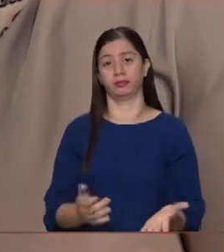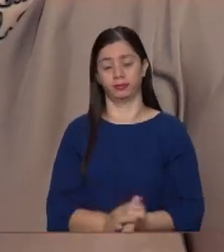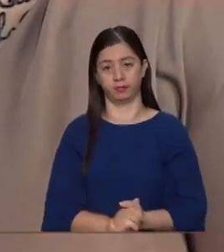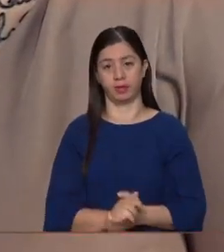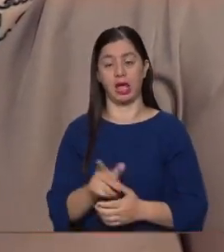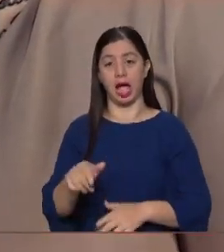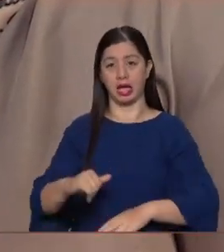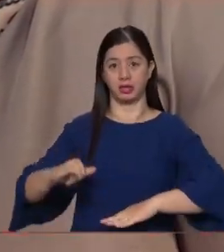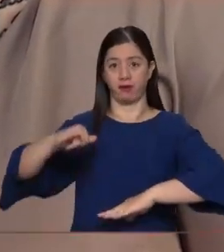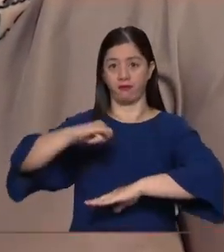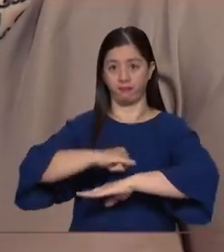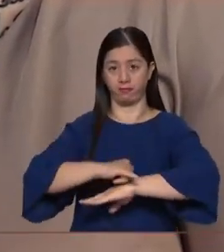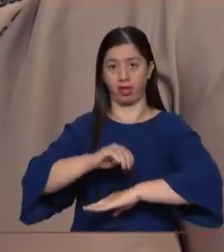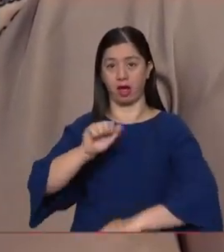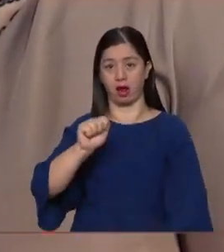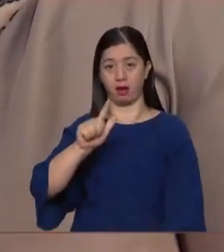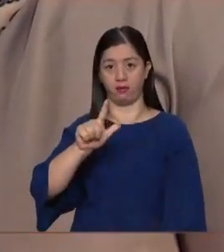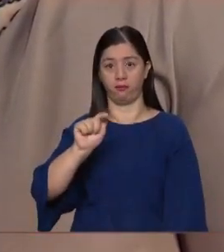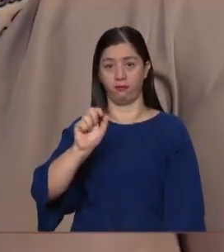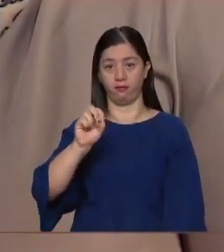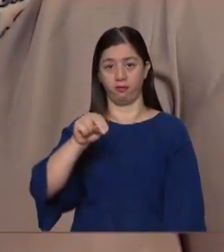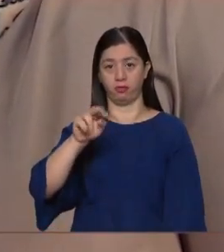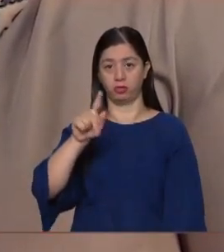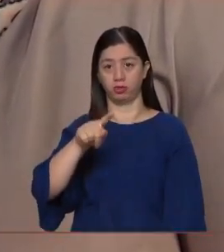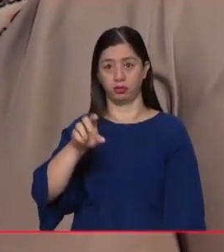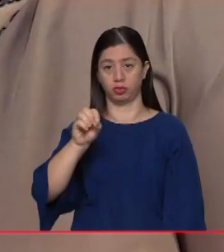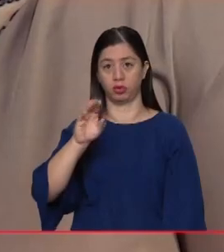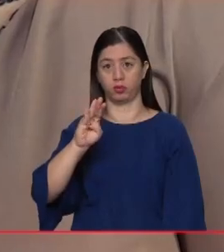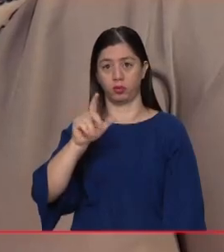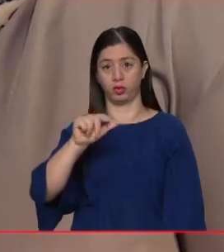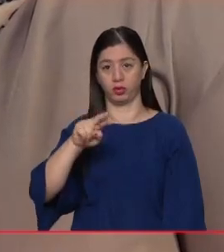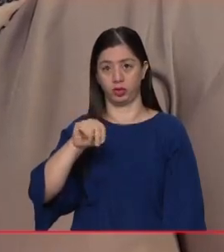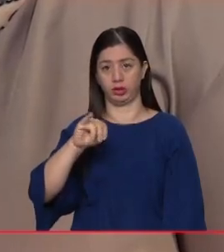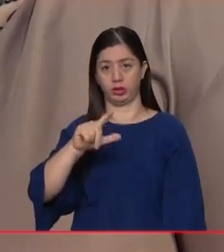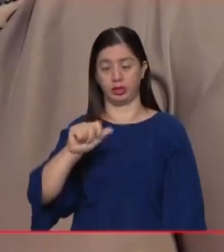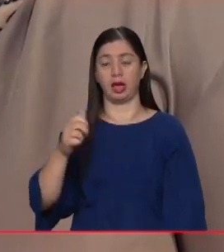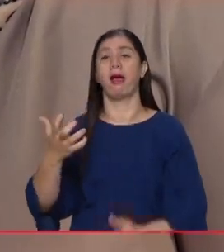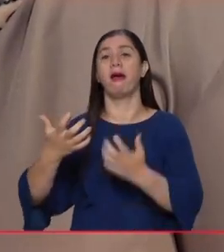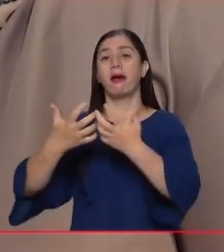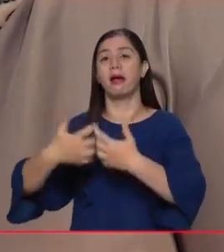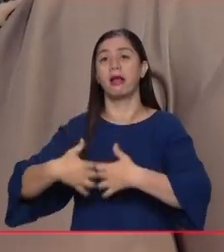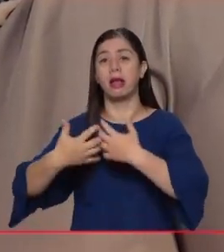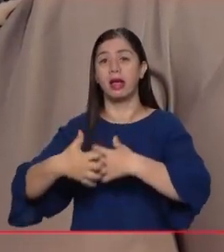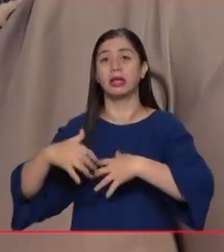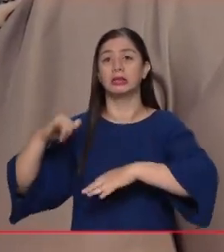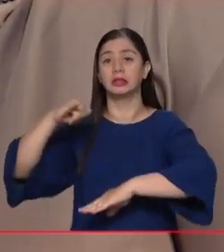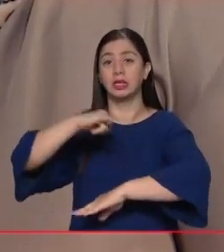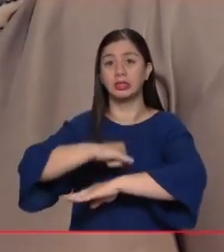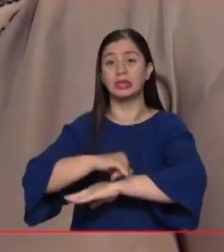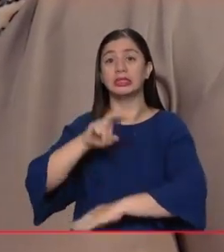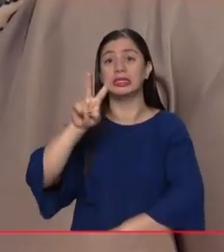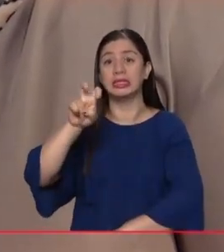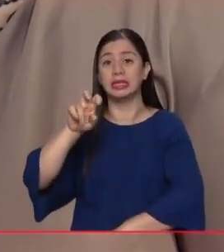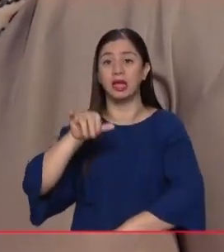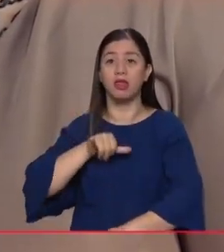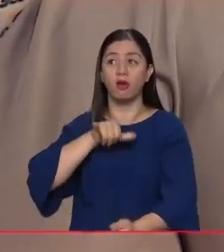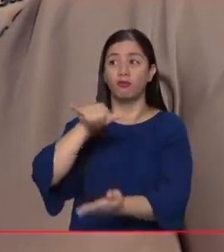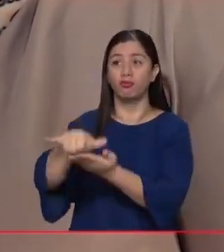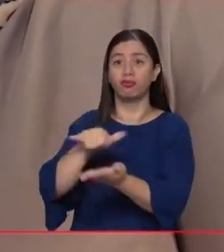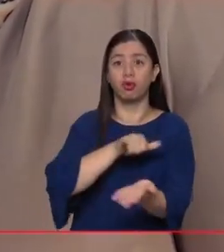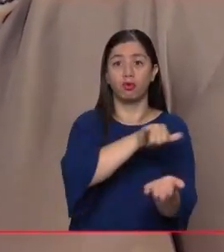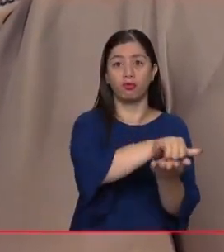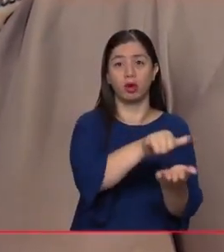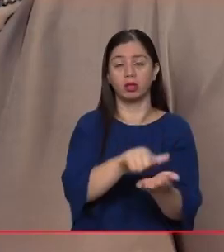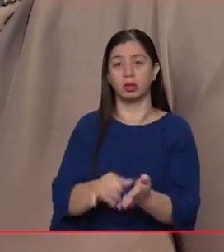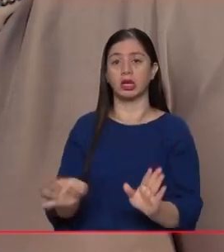pues en el aeropuerto Alfonso Bonilla Aragón, la aerolínea Ultra Air tenía programados 7 vuelos. Con la decisión de suspender operaciones,